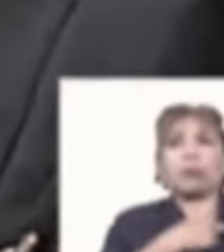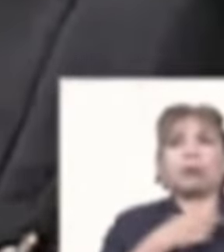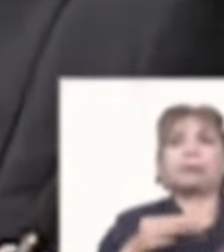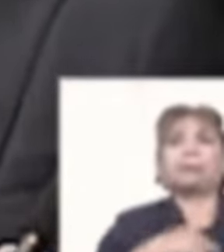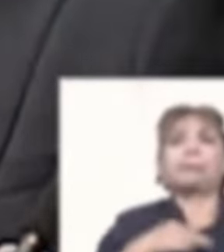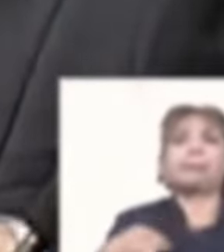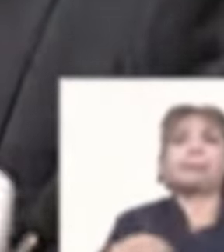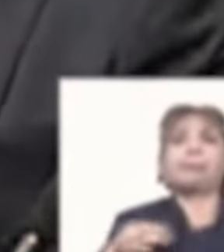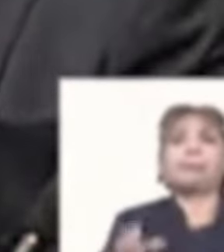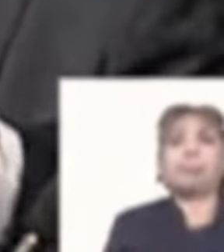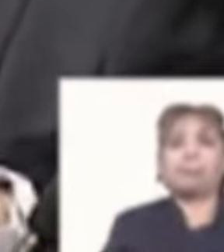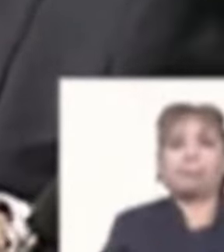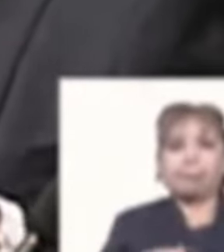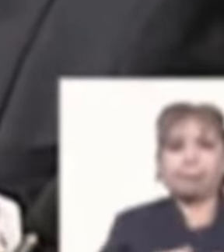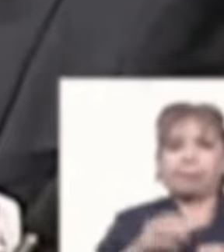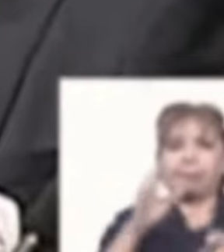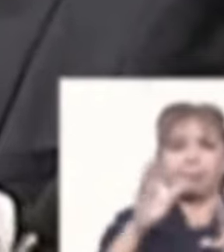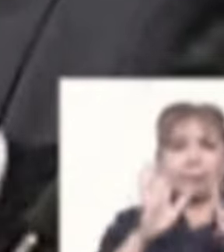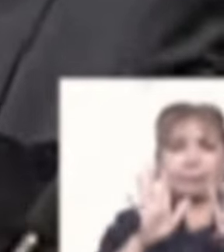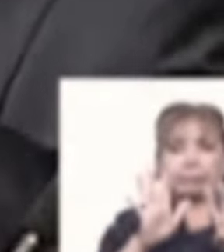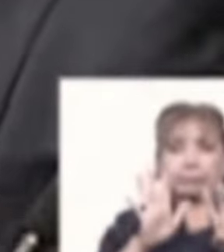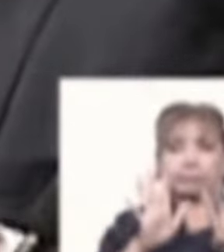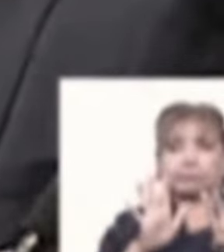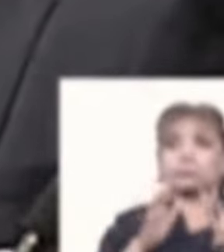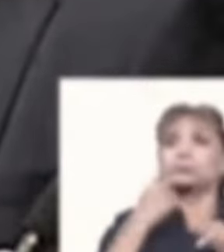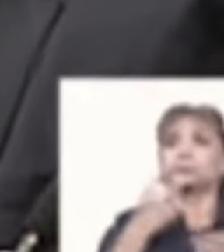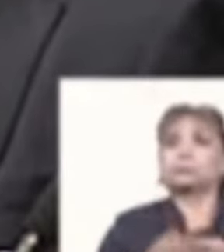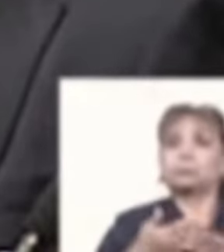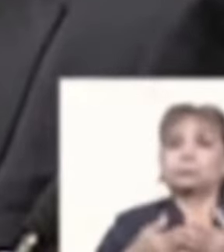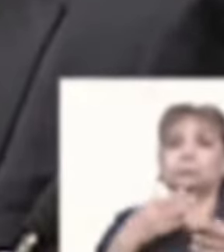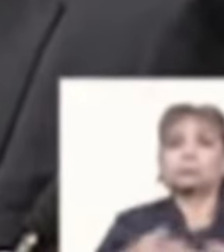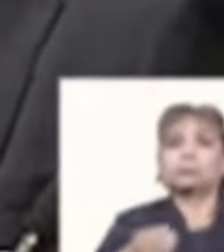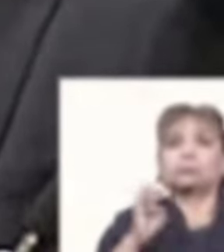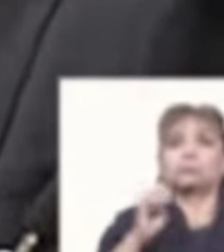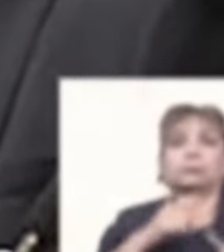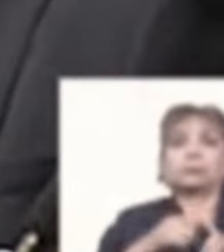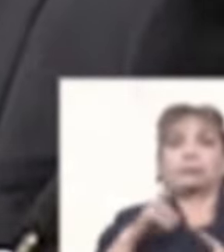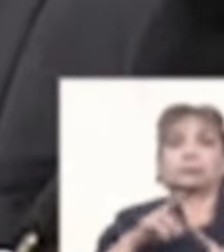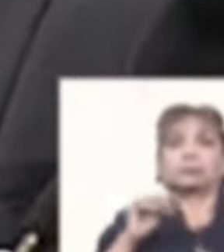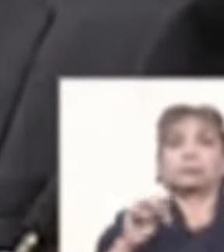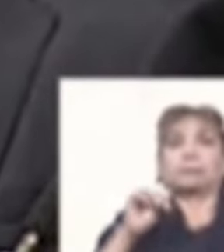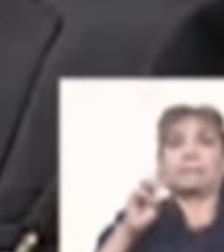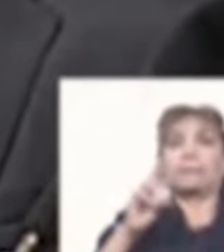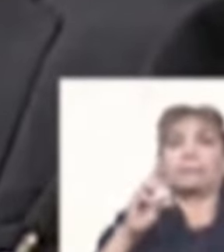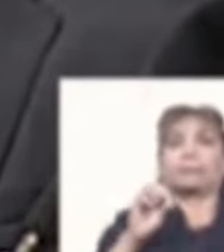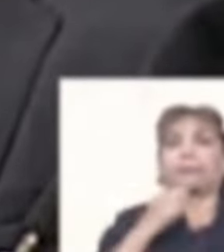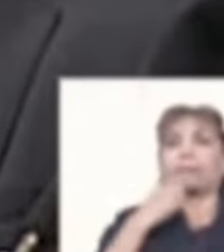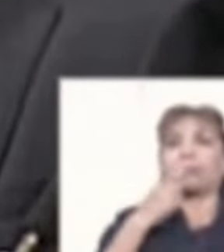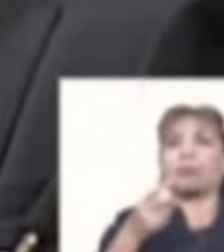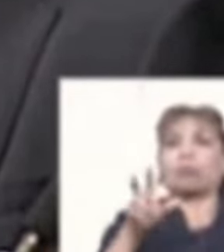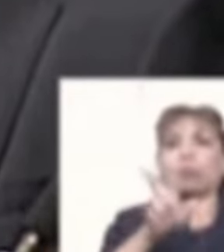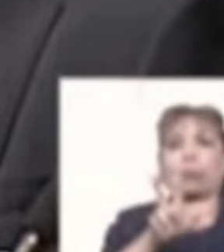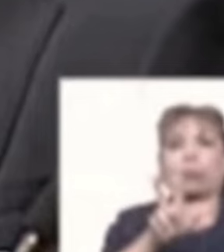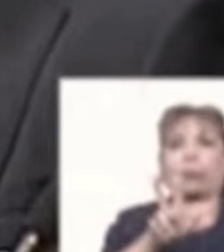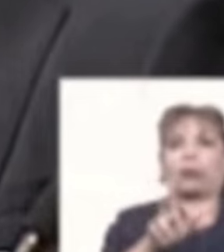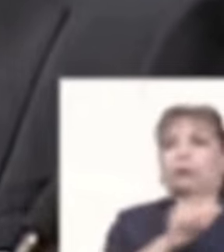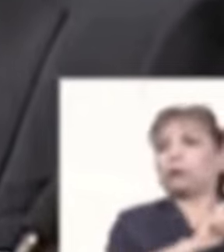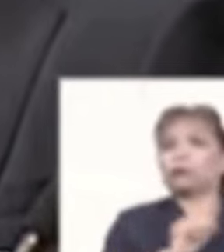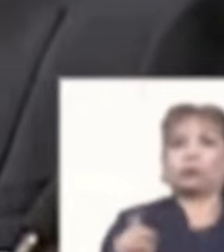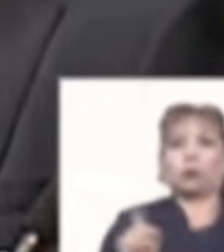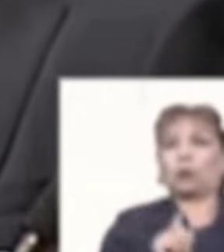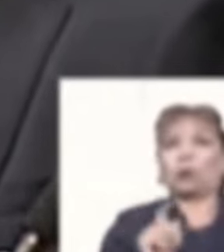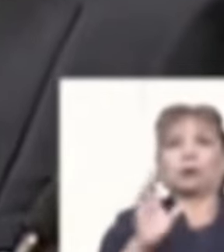integrante de la Junta, de los 7, el congresista Esdras Medina solo cita a 3, no a los